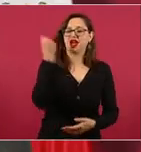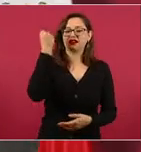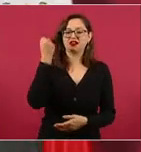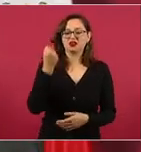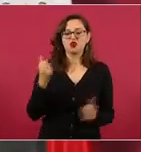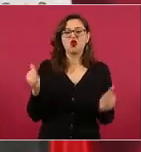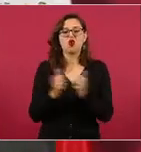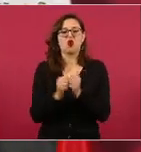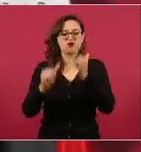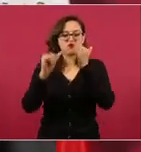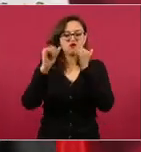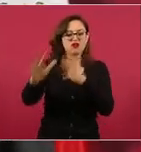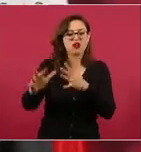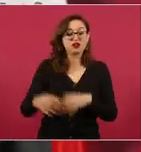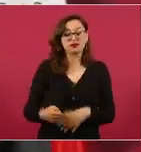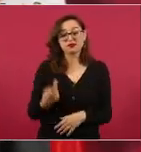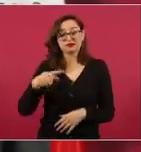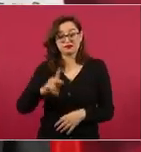Cuando la gente sale a votar,